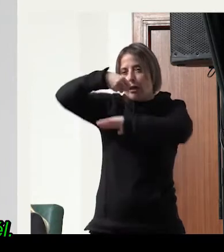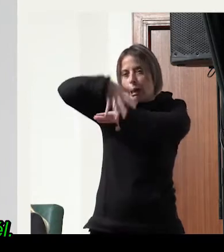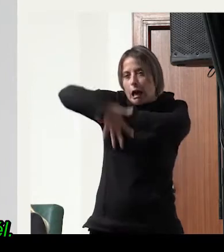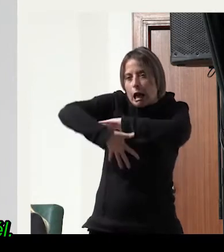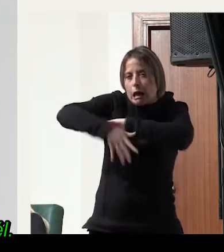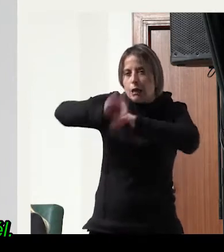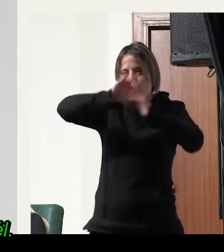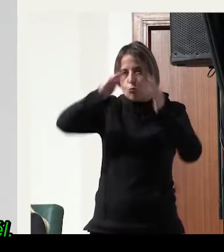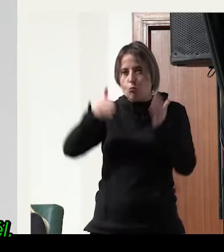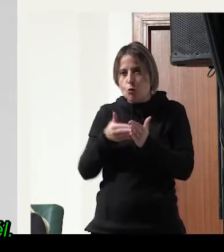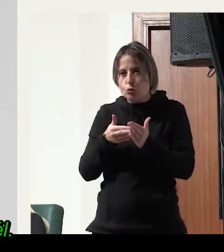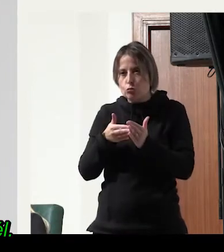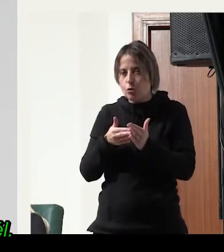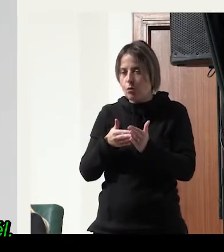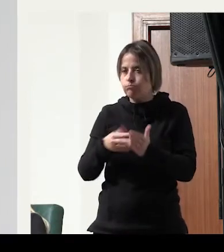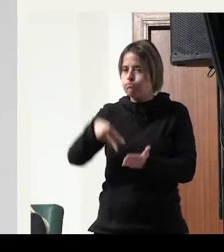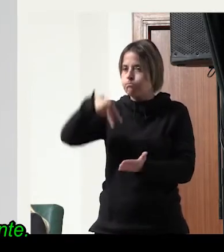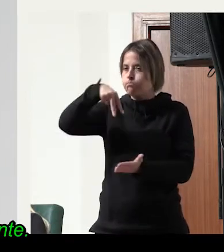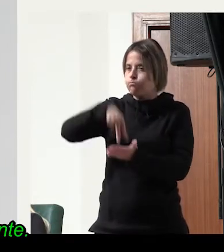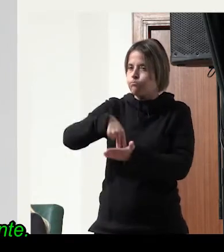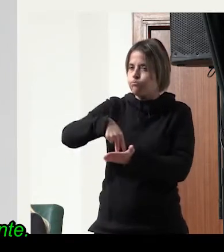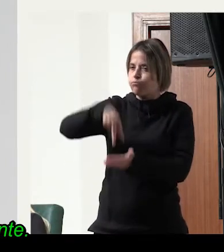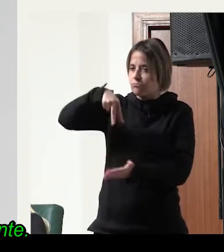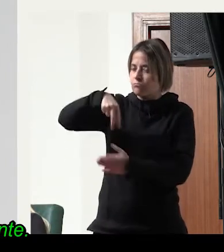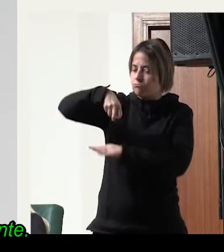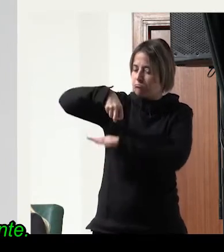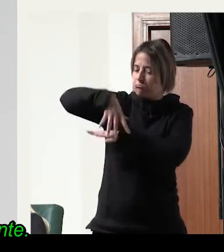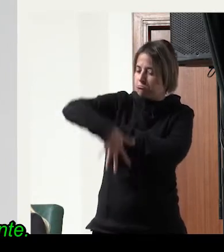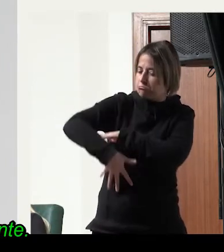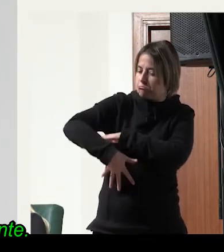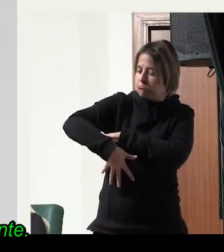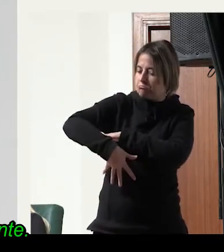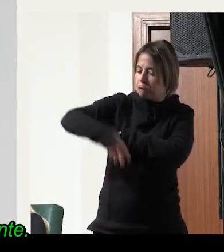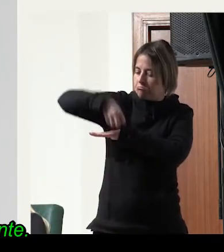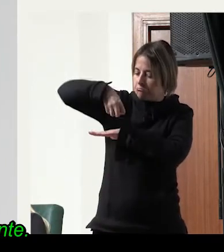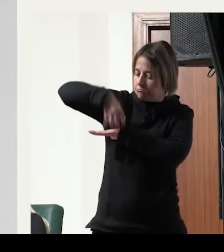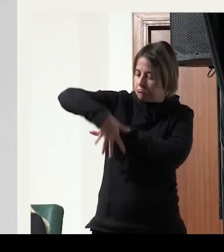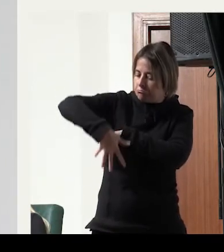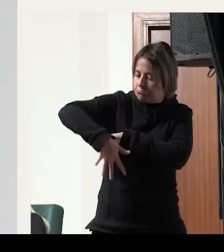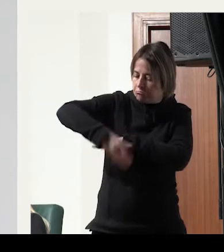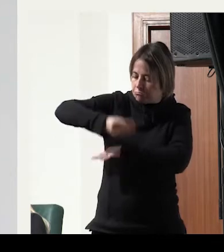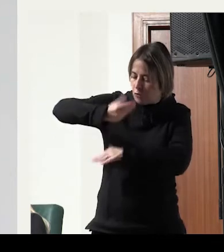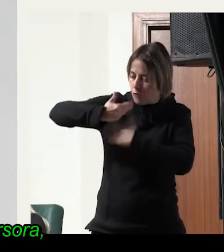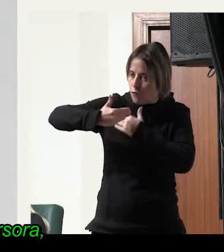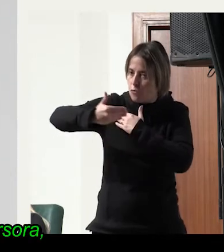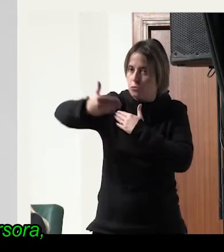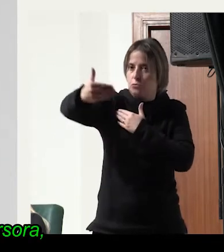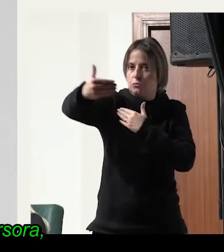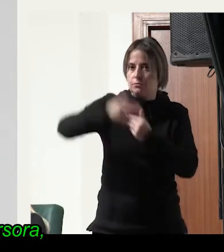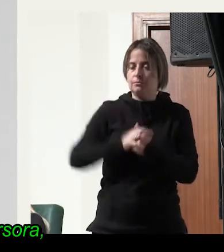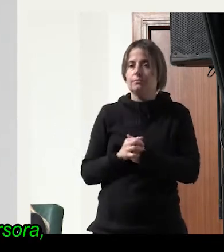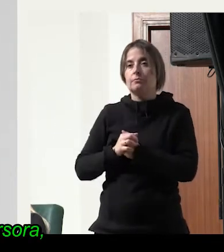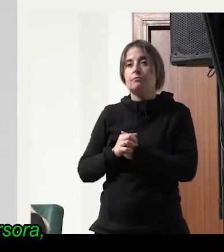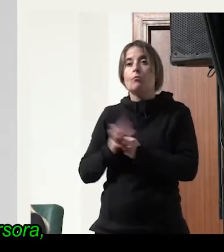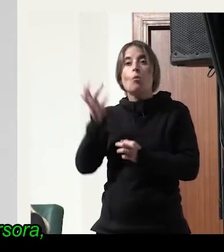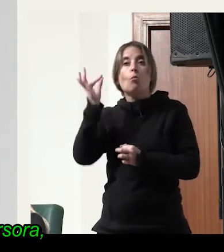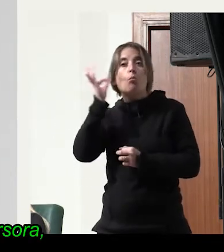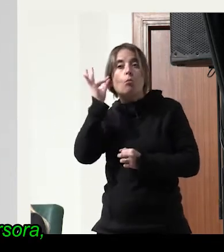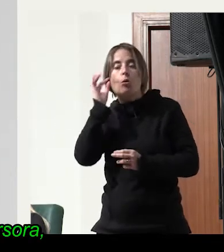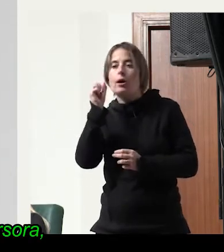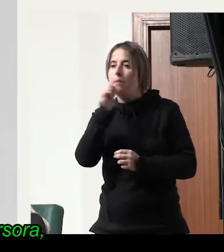Sus pies firmes arraigan en él, se expande, fecunda el horizonte. La mujer vieja es